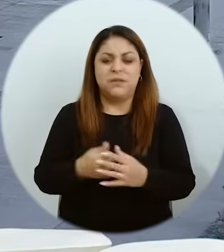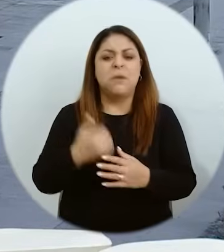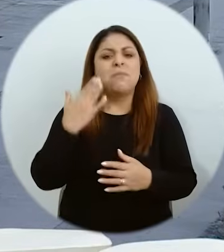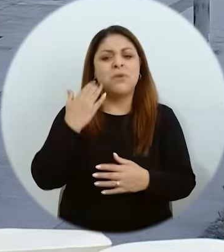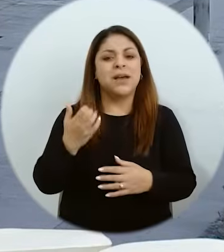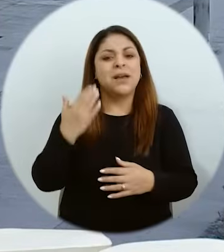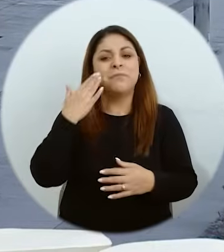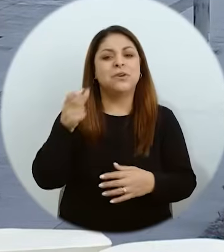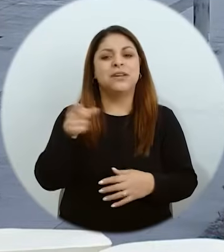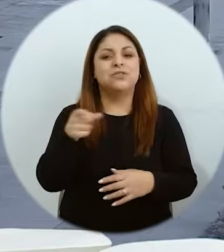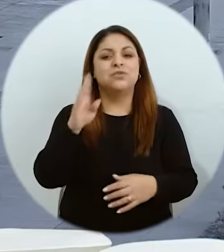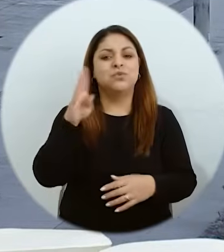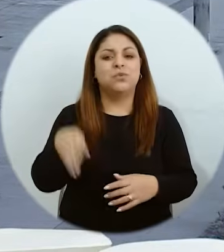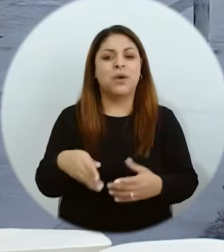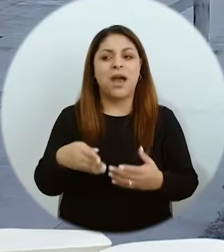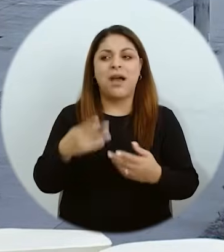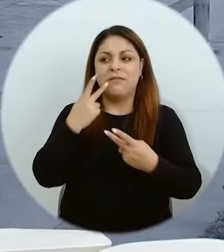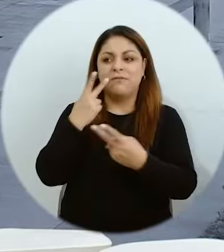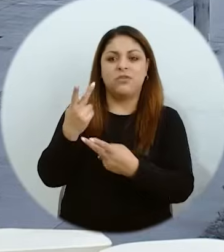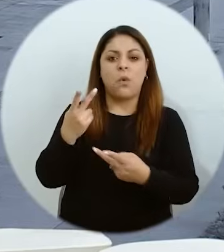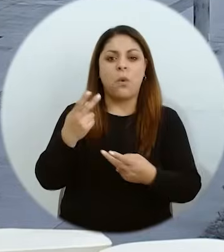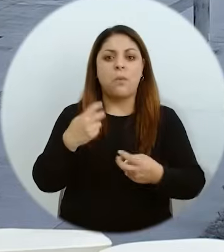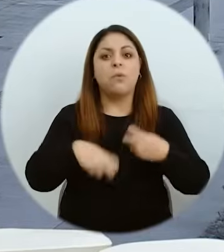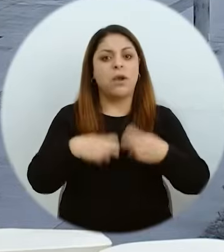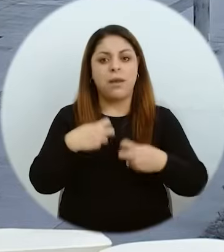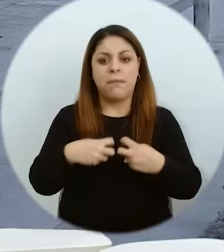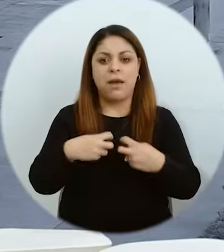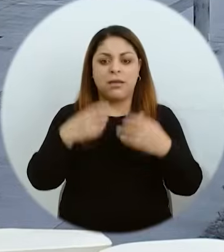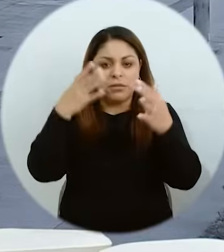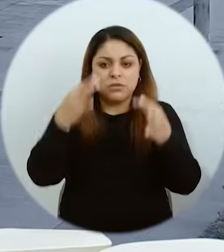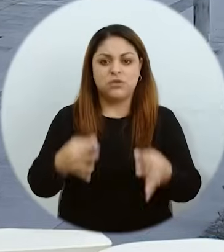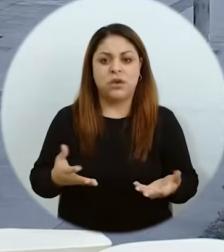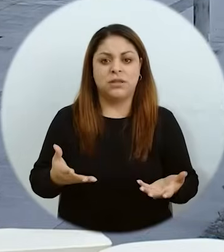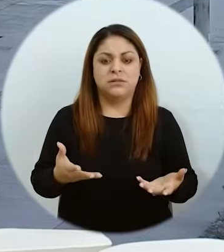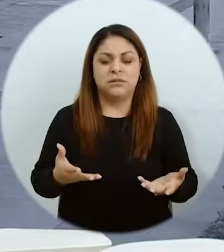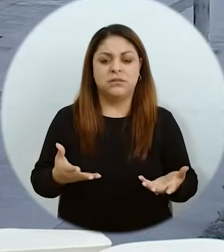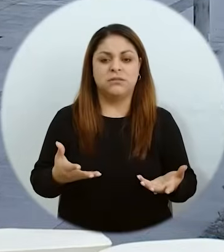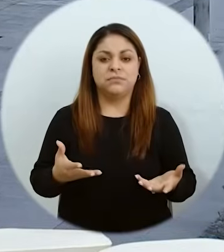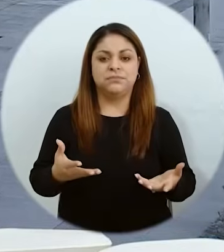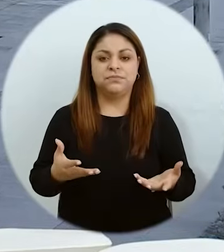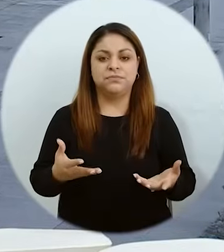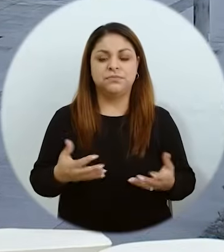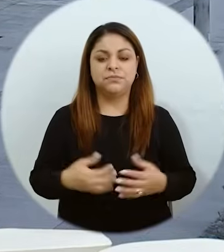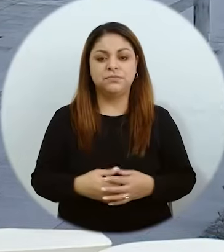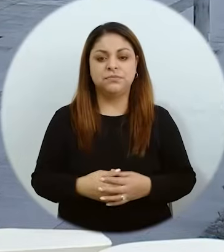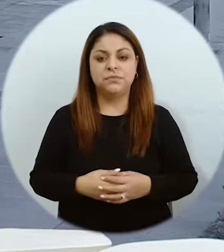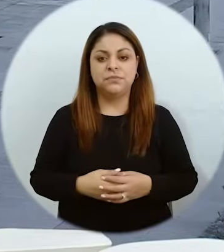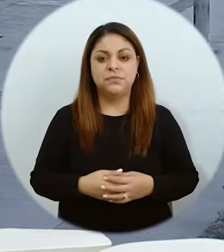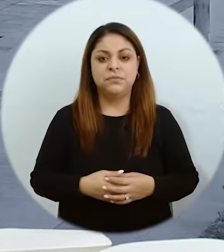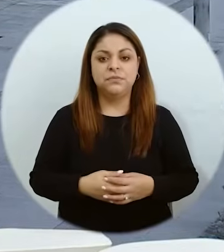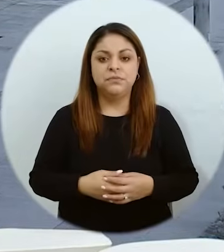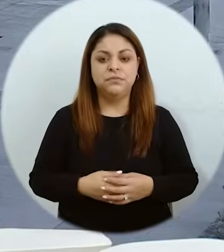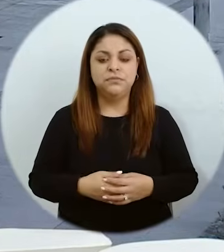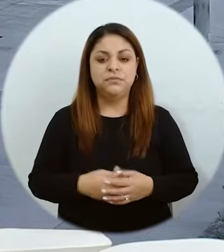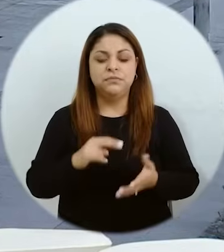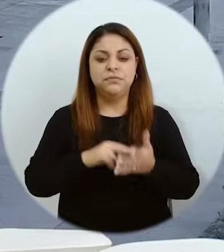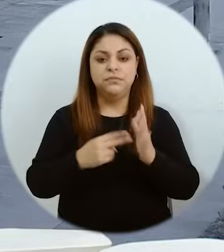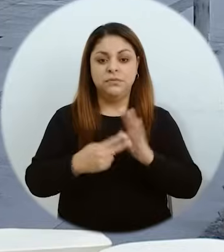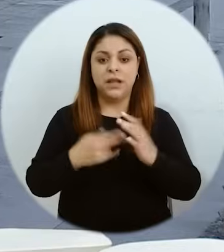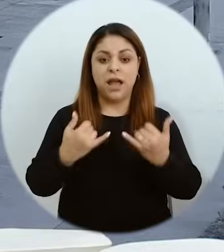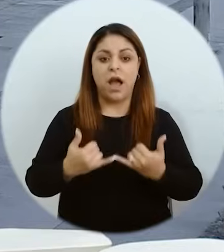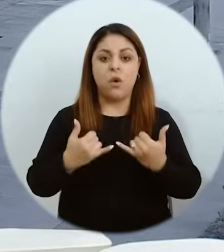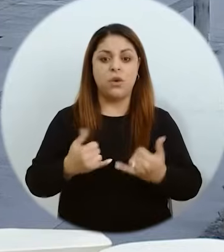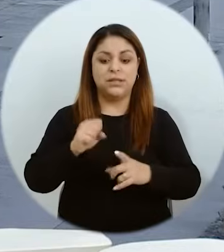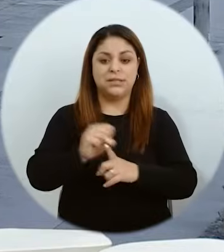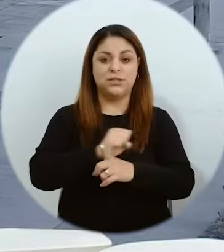de decisiones. ¿Por qué? Porque nunca se vio como un problema la toma de decisiones. Es decir,